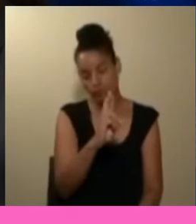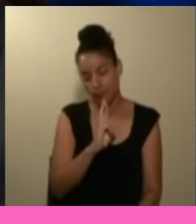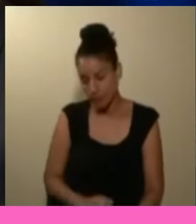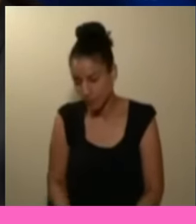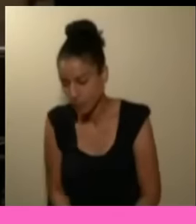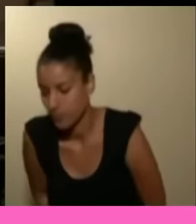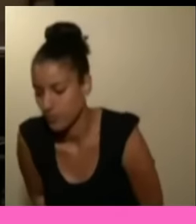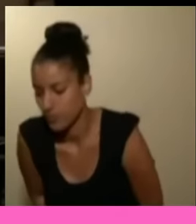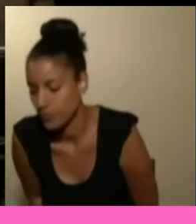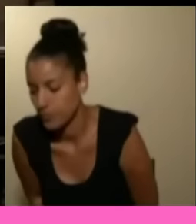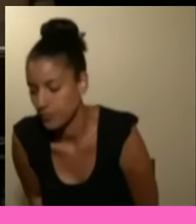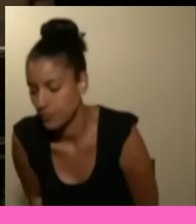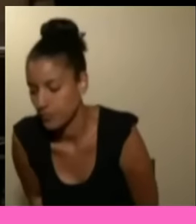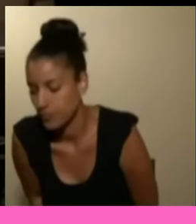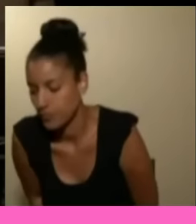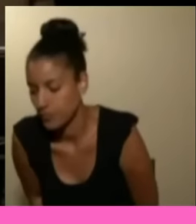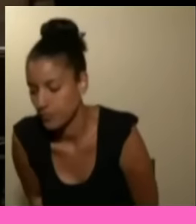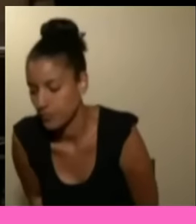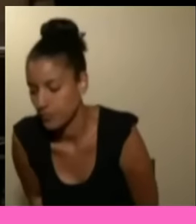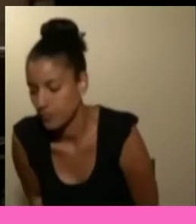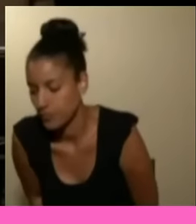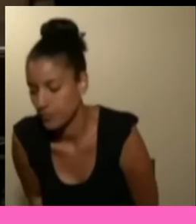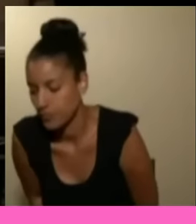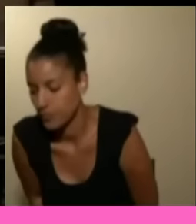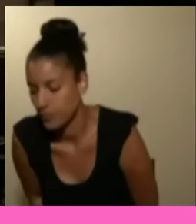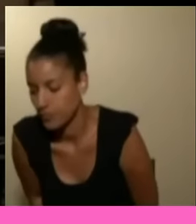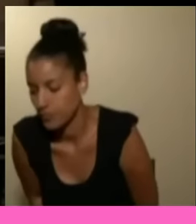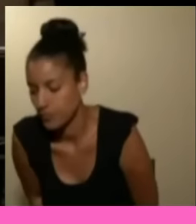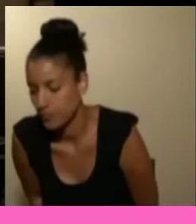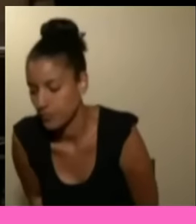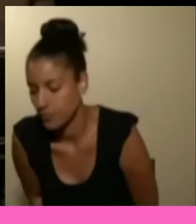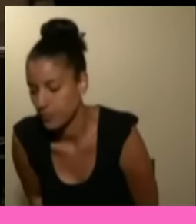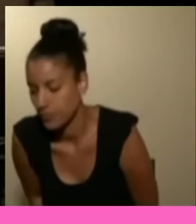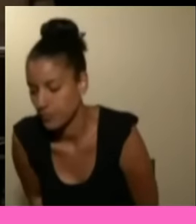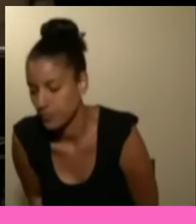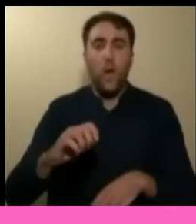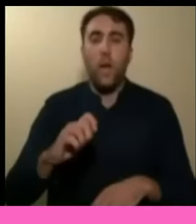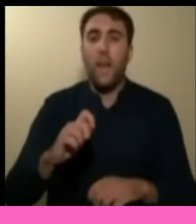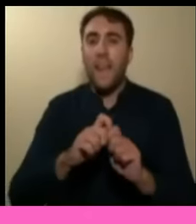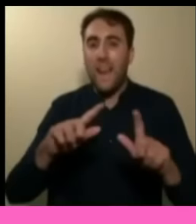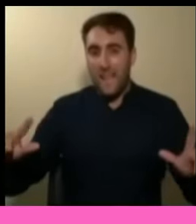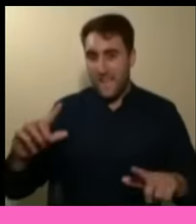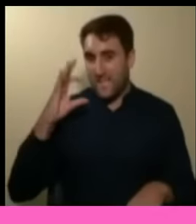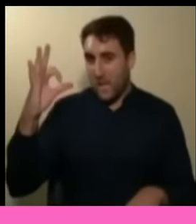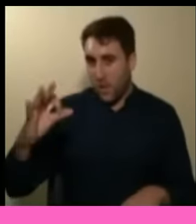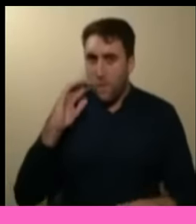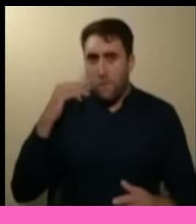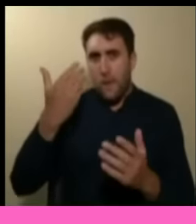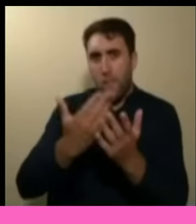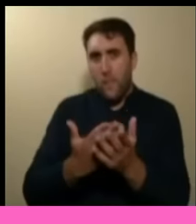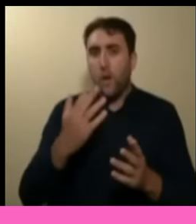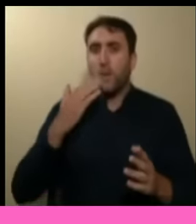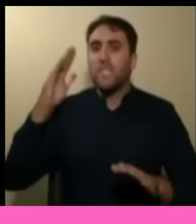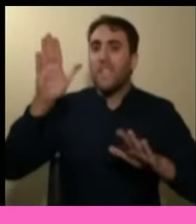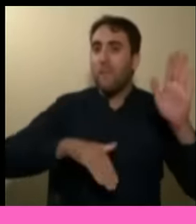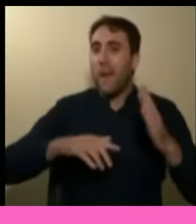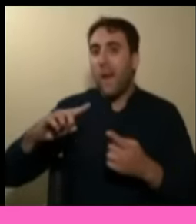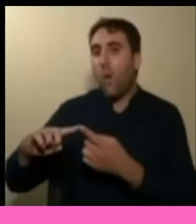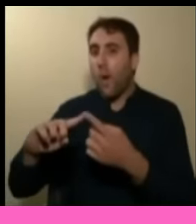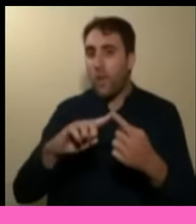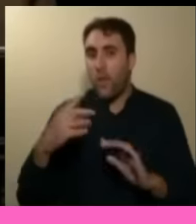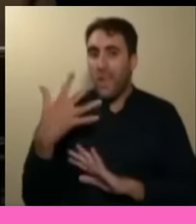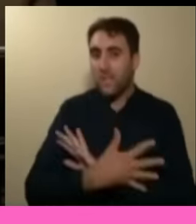el senador Penades. En el pasado intentamos hacer eso. El extinto senador Larrañaga planteó un desafío de convocar un gran acuerdo nacional de